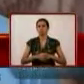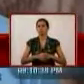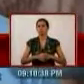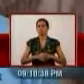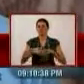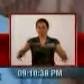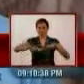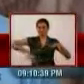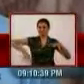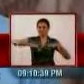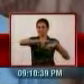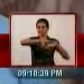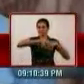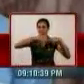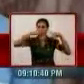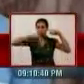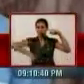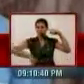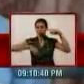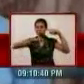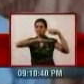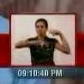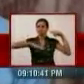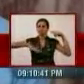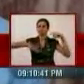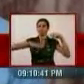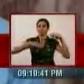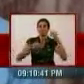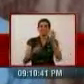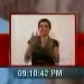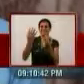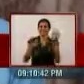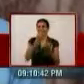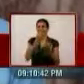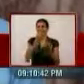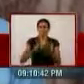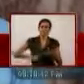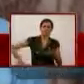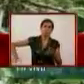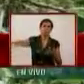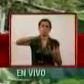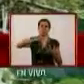zona, bueno, como ustedes saben, monte adentro, profunda.